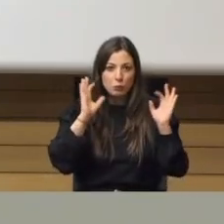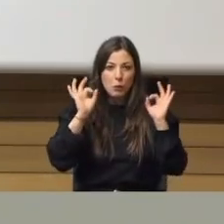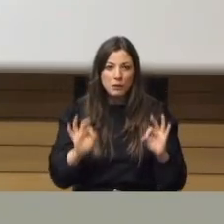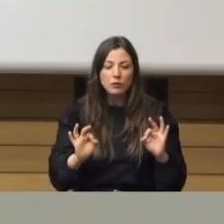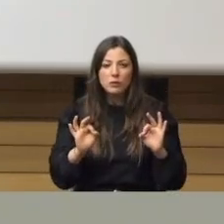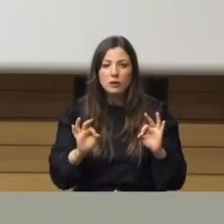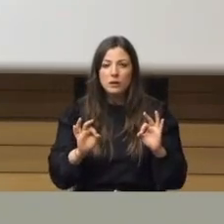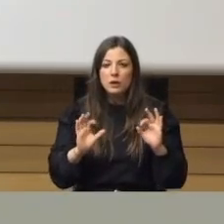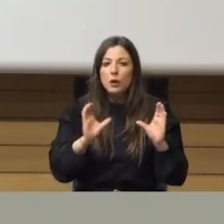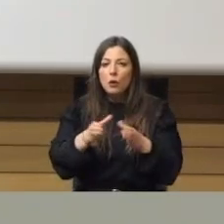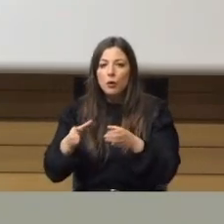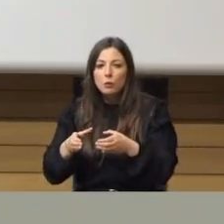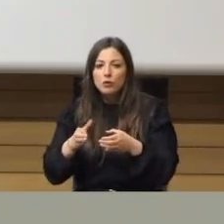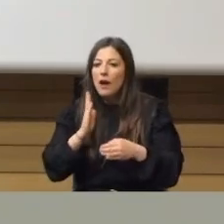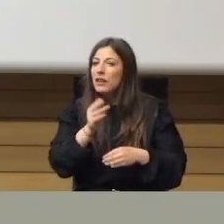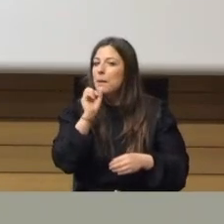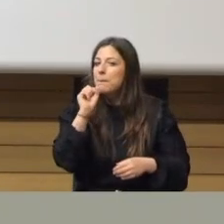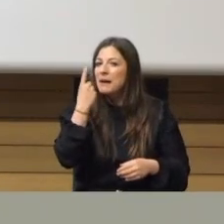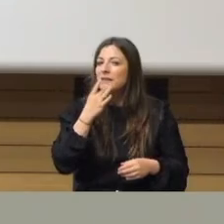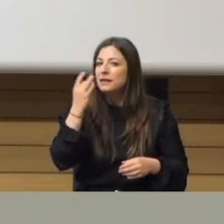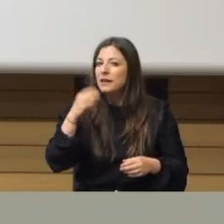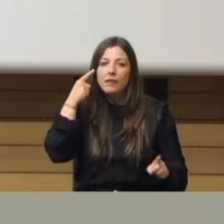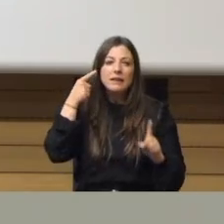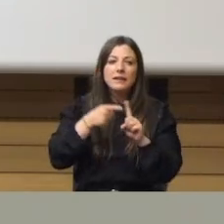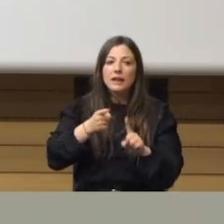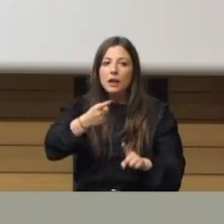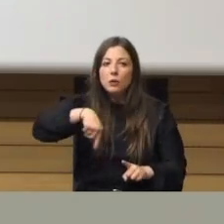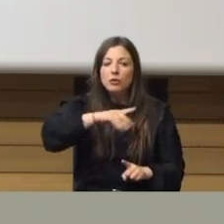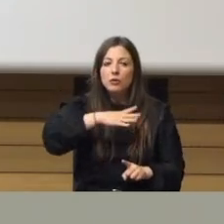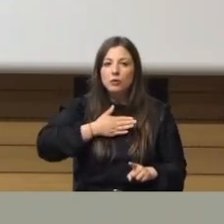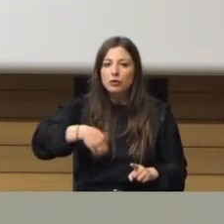¿Quiénes tienen que ser nuestros destinatarios?